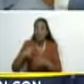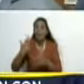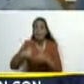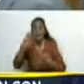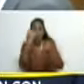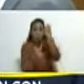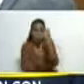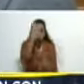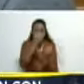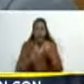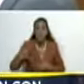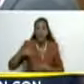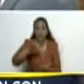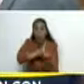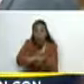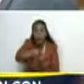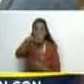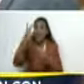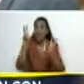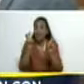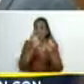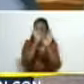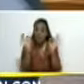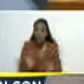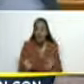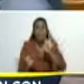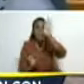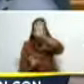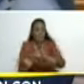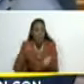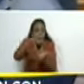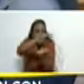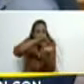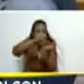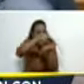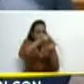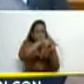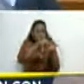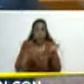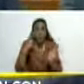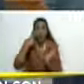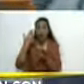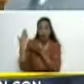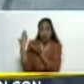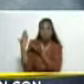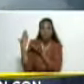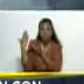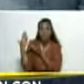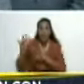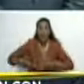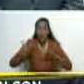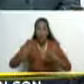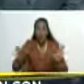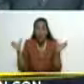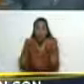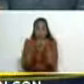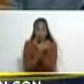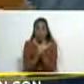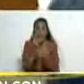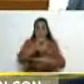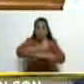petroquímica, transporte aéreo, entre otros, como parte del mapa de cooperación. Tienen ustedes entonces esta importante reunión que